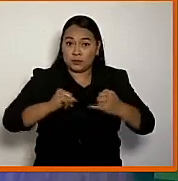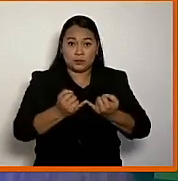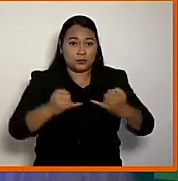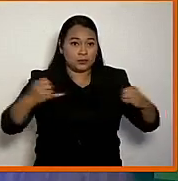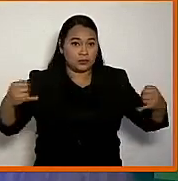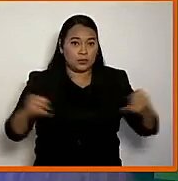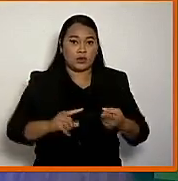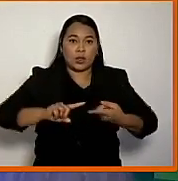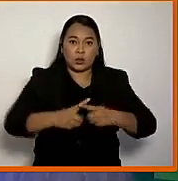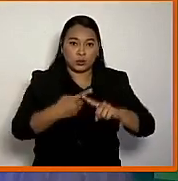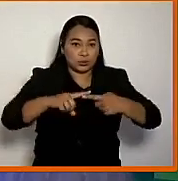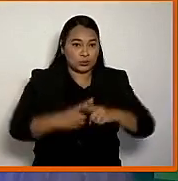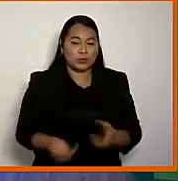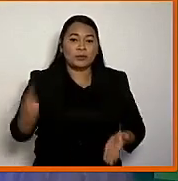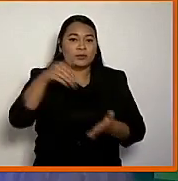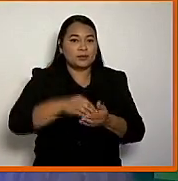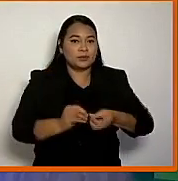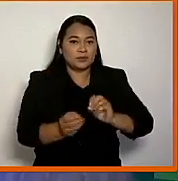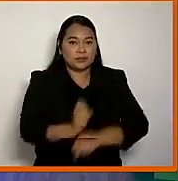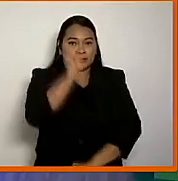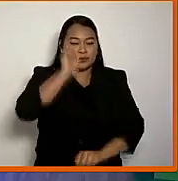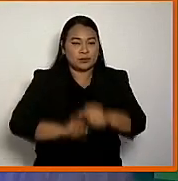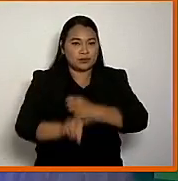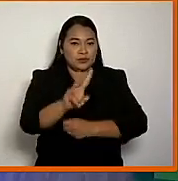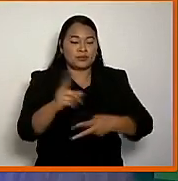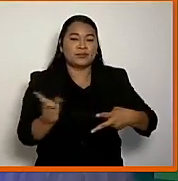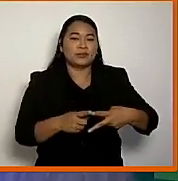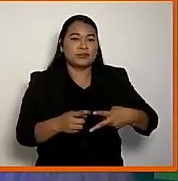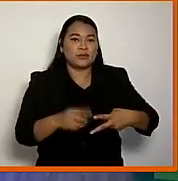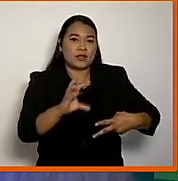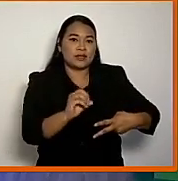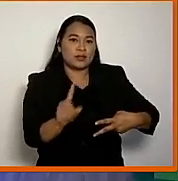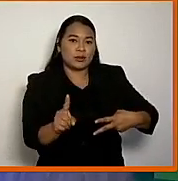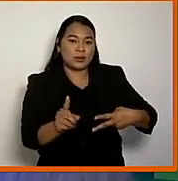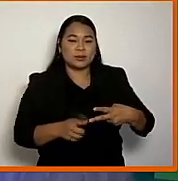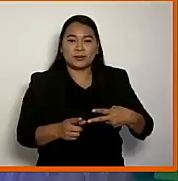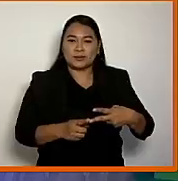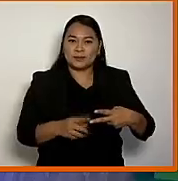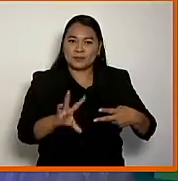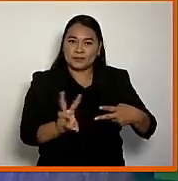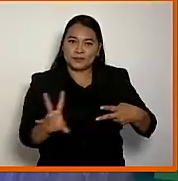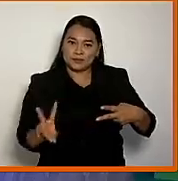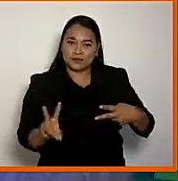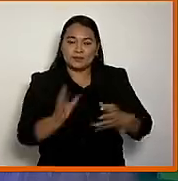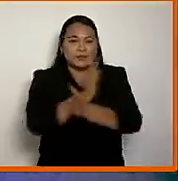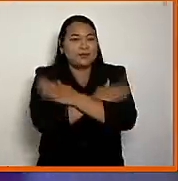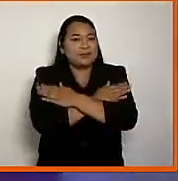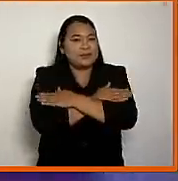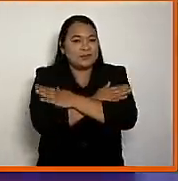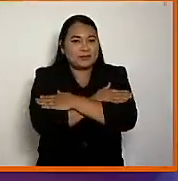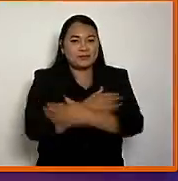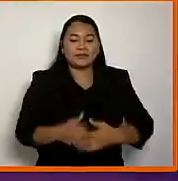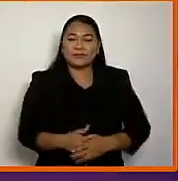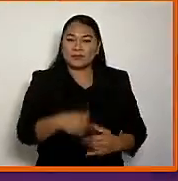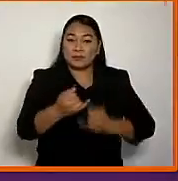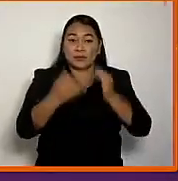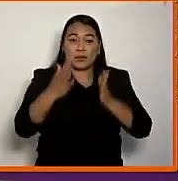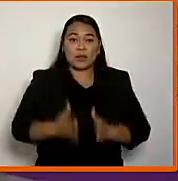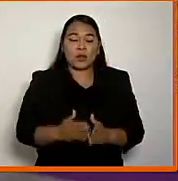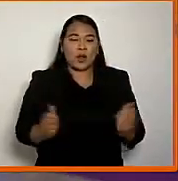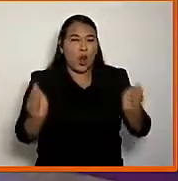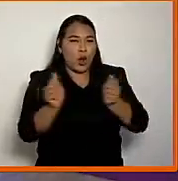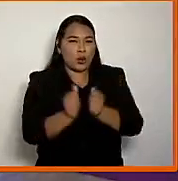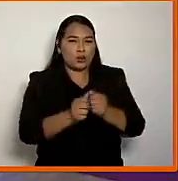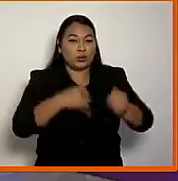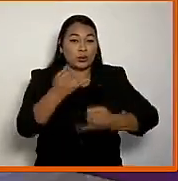tus dos números favorecidos. Posición 1, 01, posición 2, 67. Muchas felicidades. Jugadores, acompáñenme a pegar